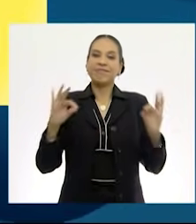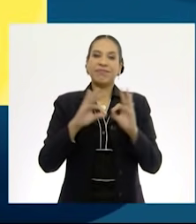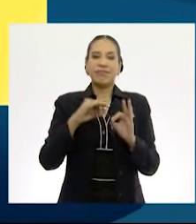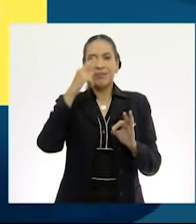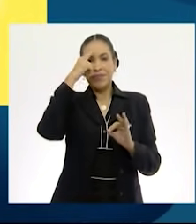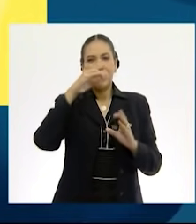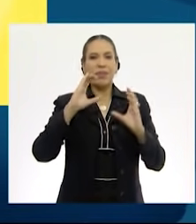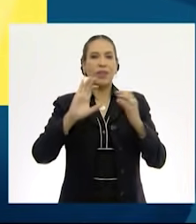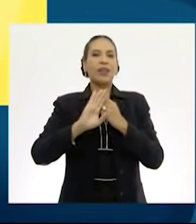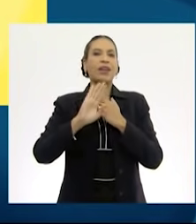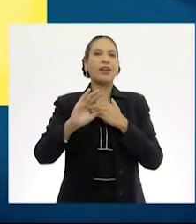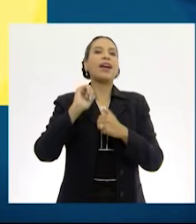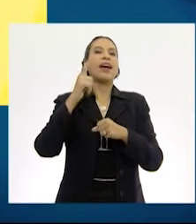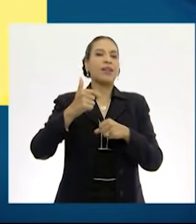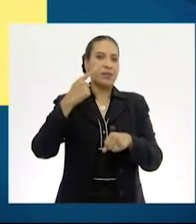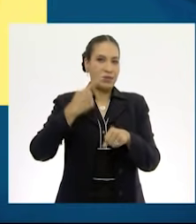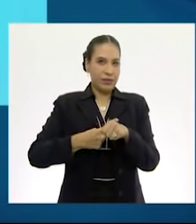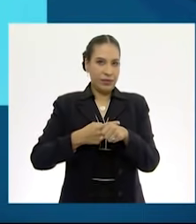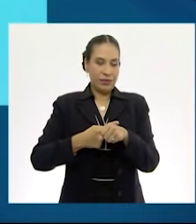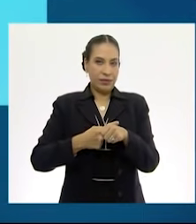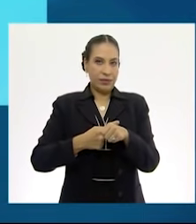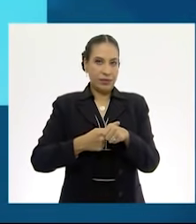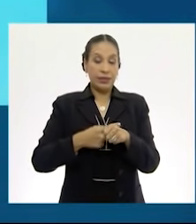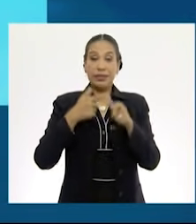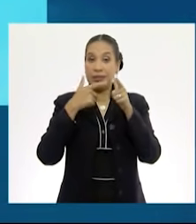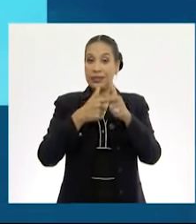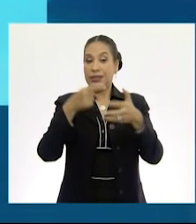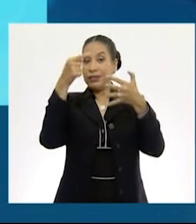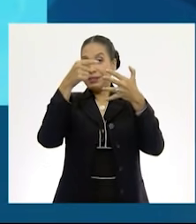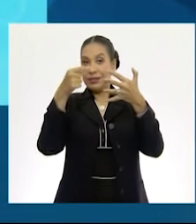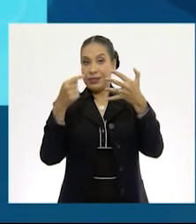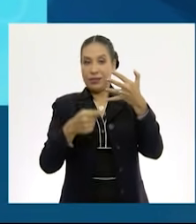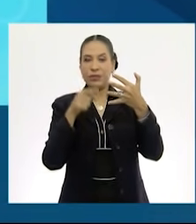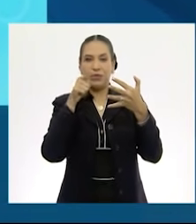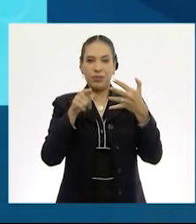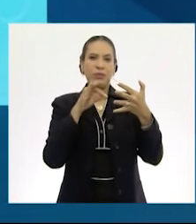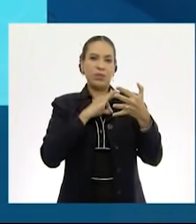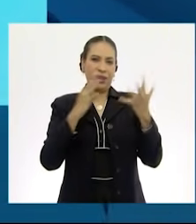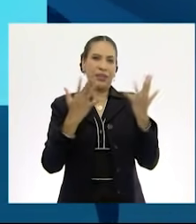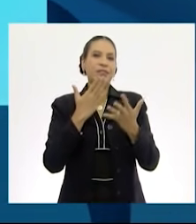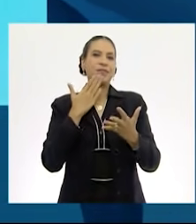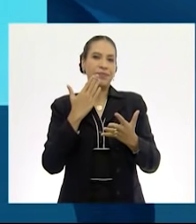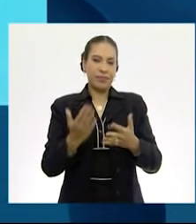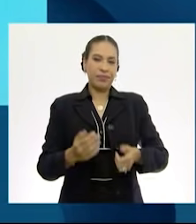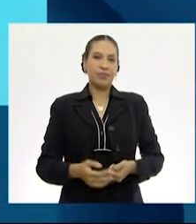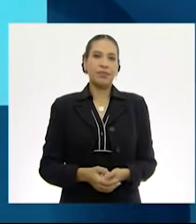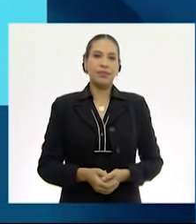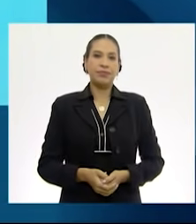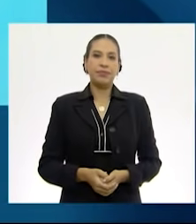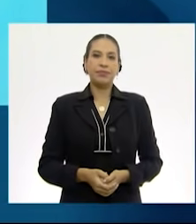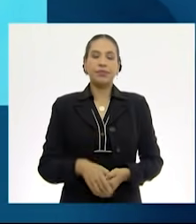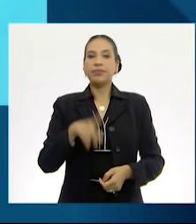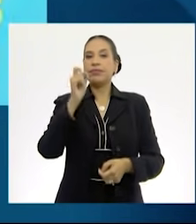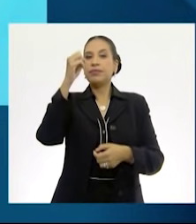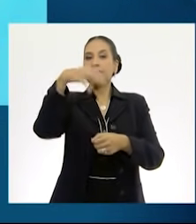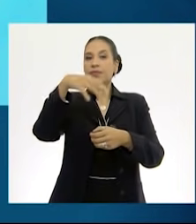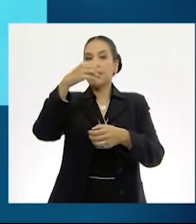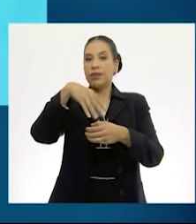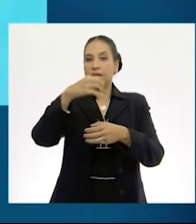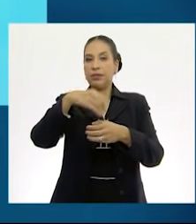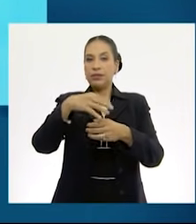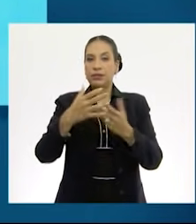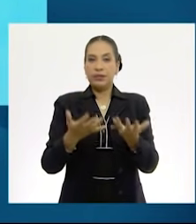importante para prevenir cualquier enfermedad. Sigue estos pasos para hacerlo correctamente. Moja tus